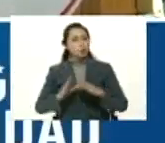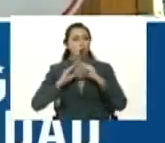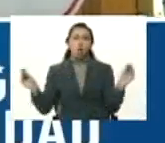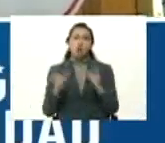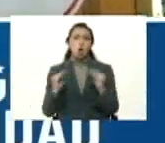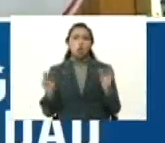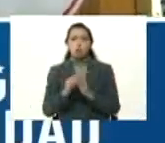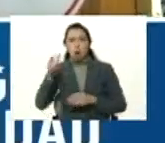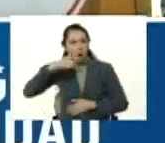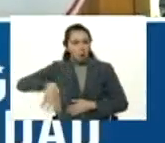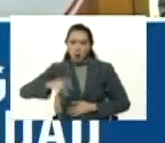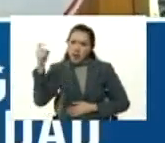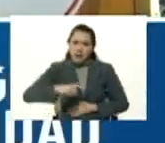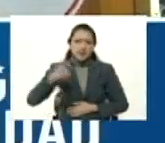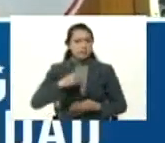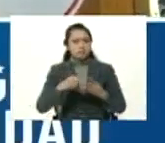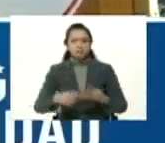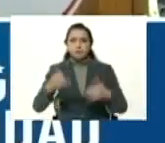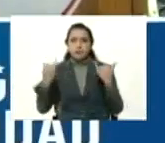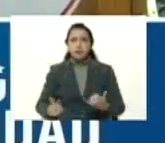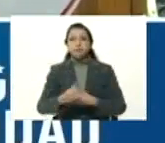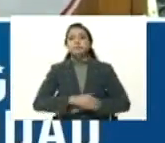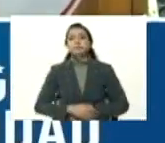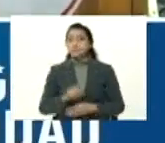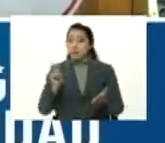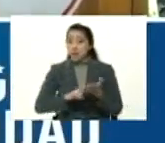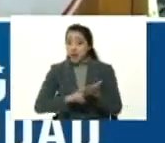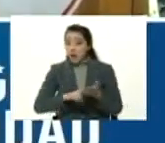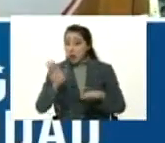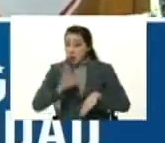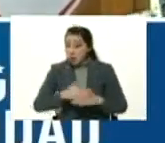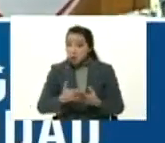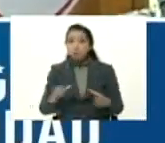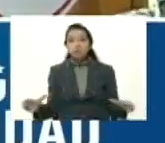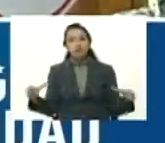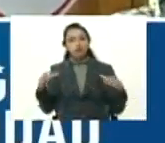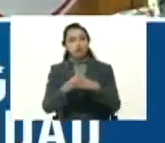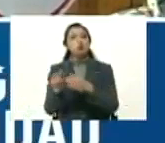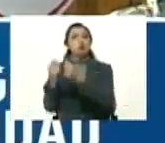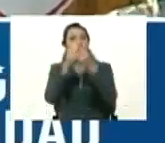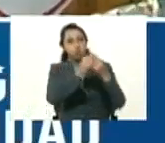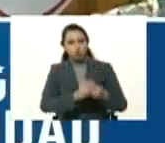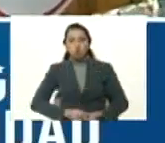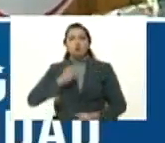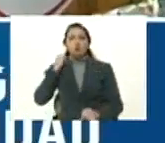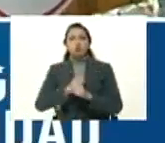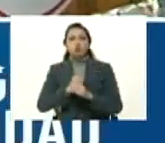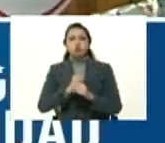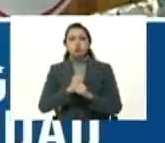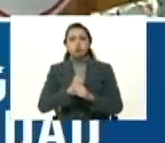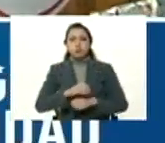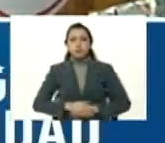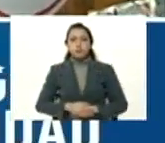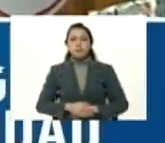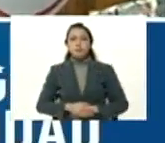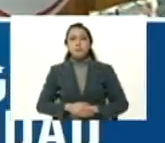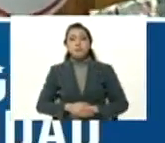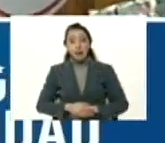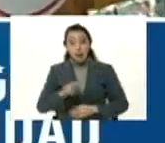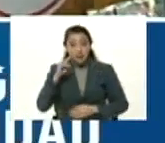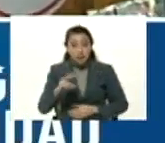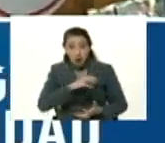todo. El pueblo necesita los productos, ¿verdad? Para eso es el Consejo Nacional de Economía. Identificar problemas